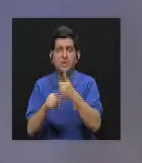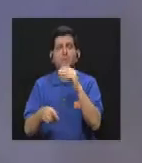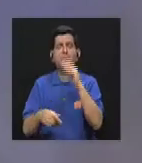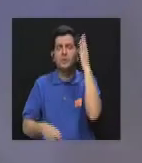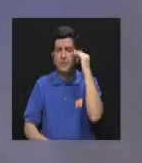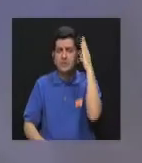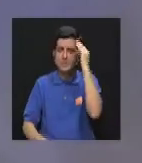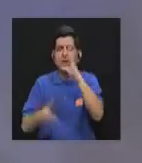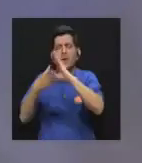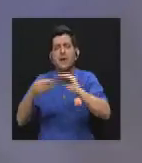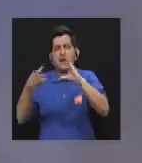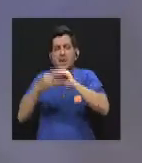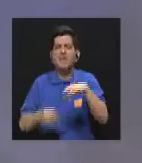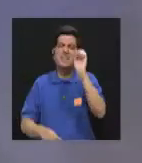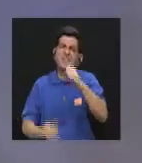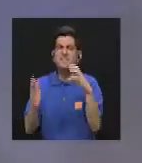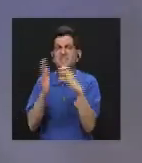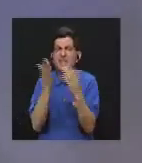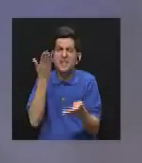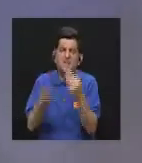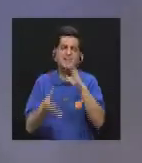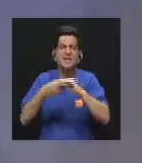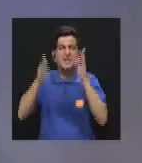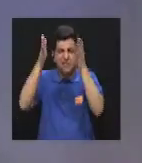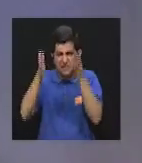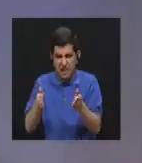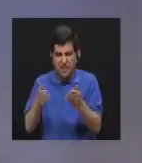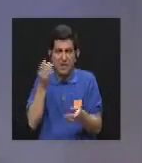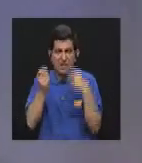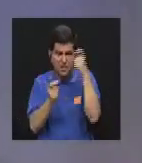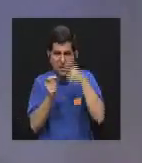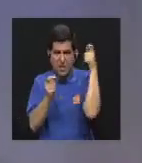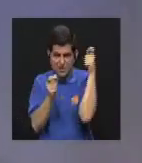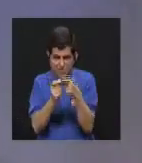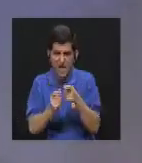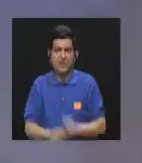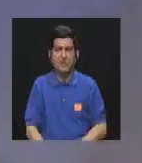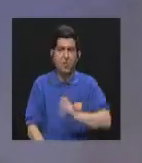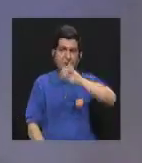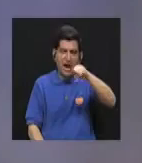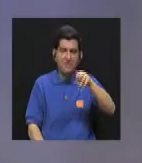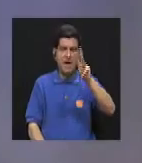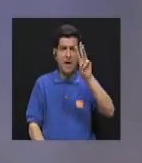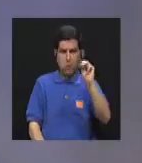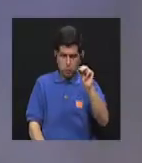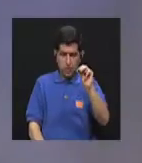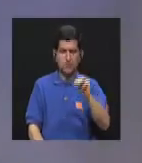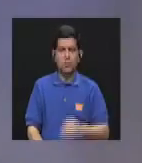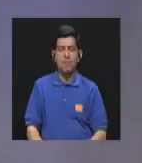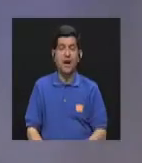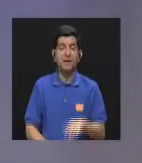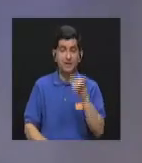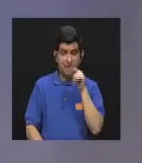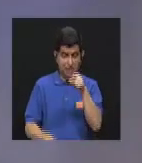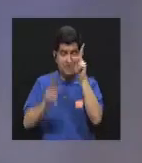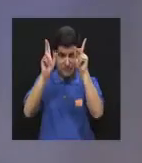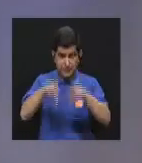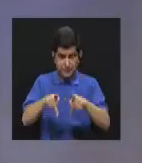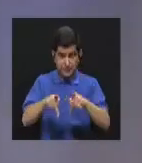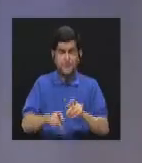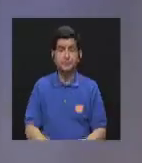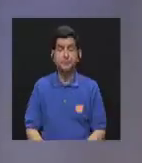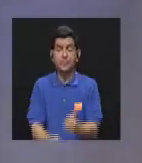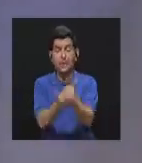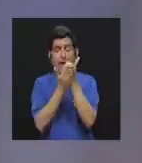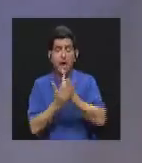anécdotas. Sí hay como un guión con un narrador, que es justamente Javier Montezuma, que también entonces fue quien